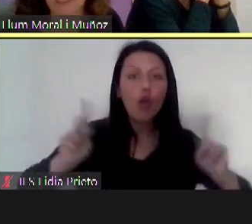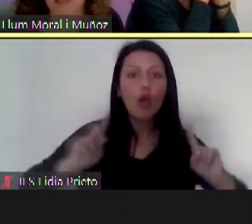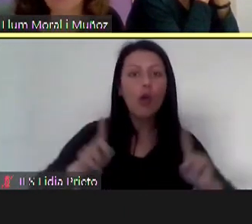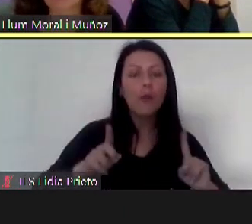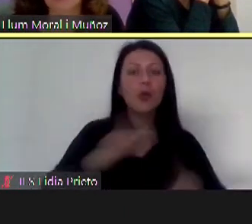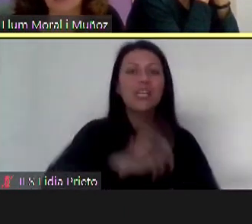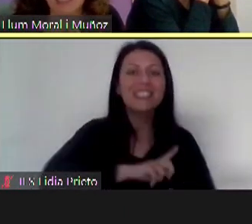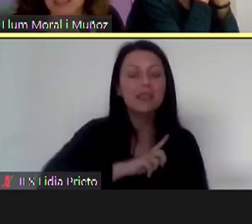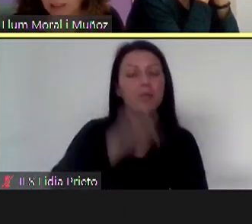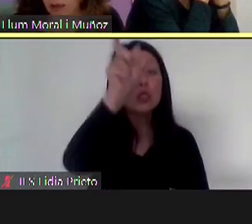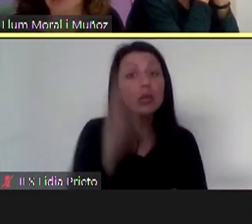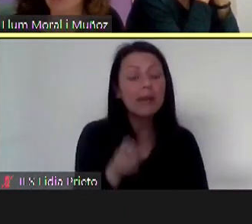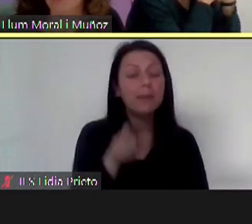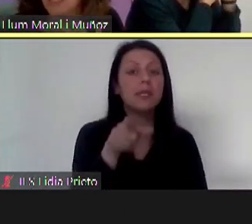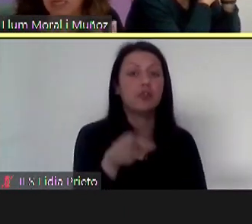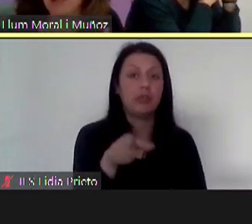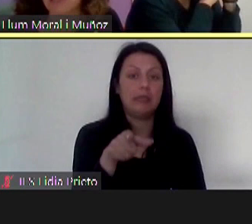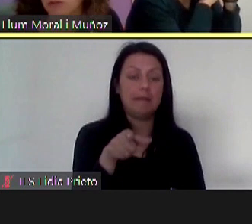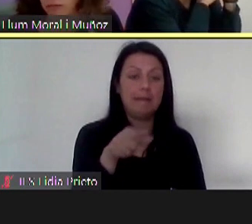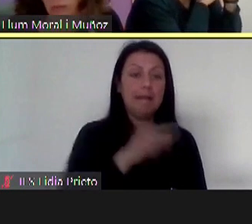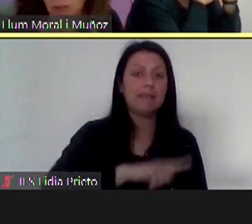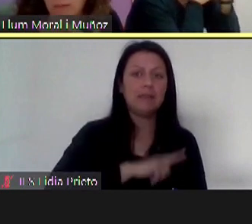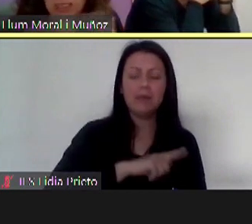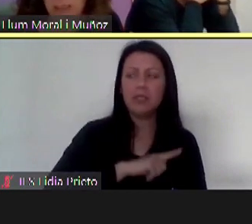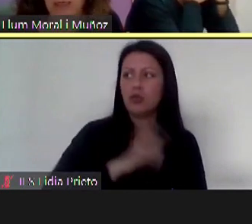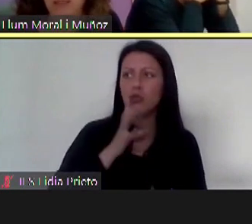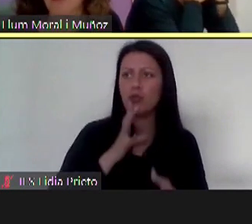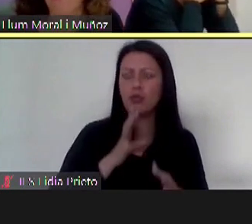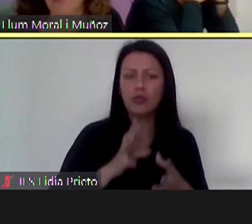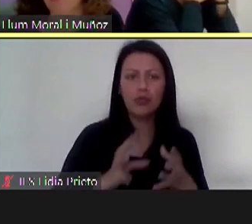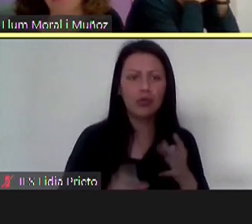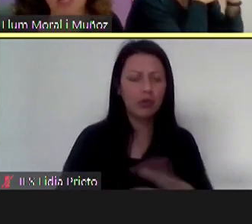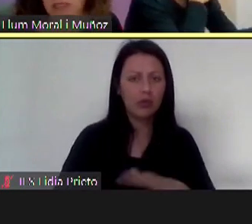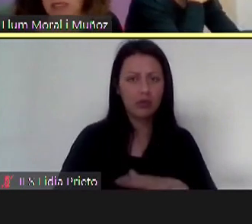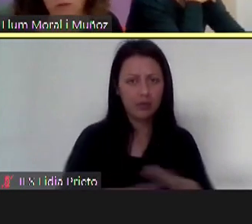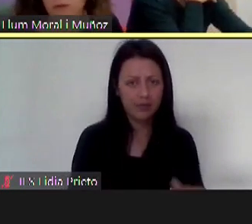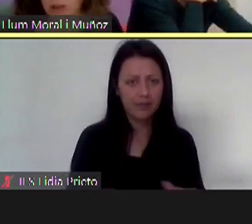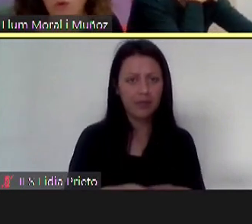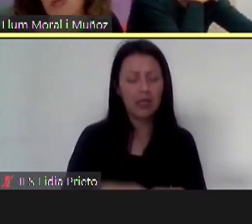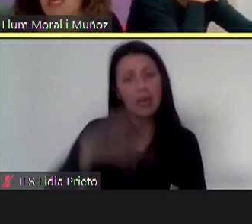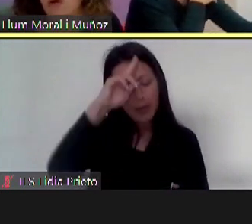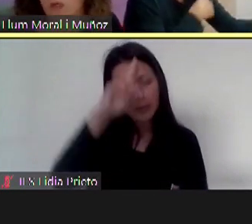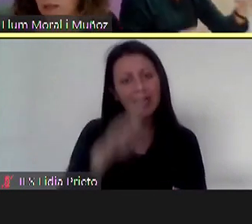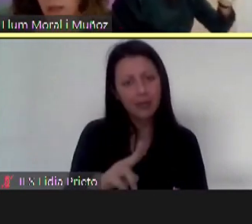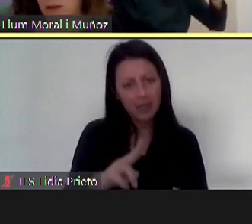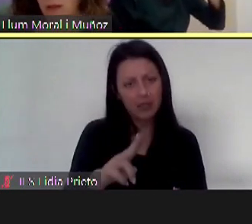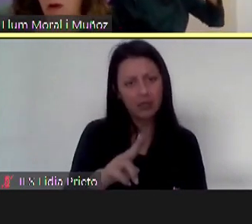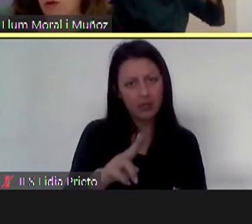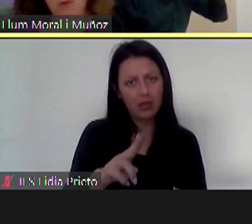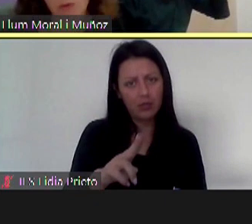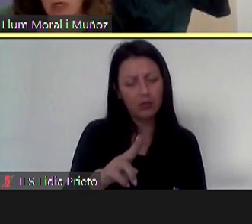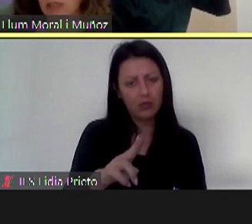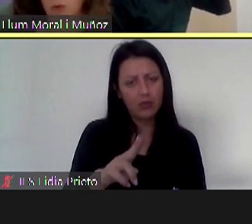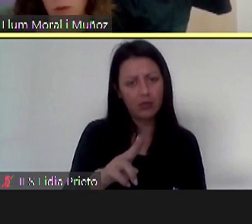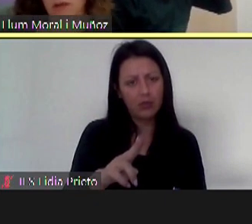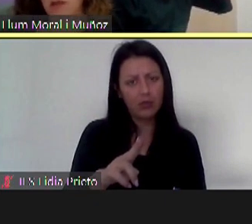una descompensación, el sentimiento de fatalidad es lo que más tengo. Y vamos a respetar, sea incoherente.